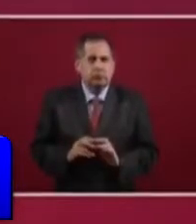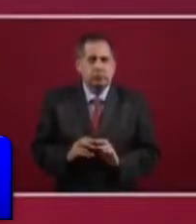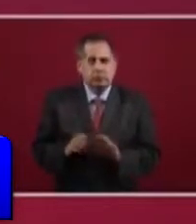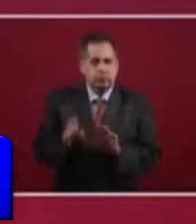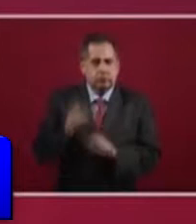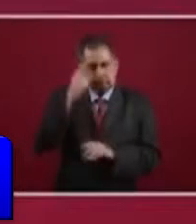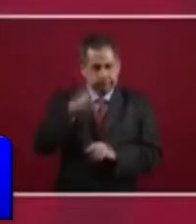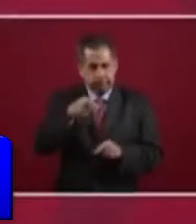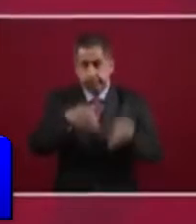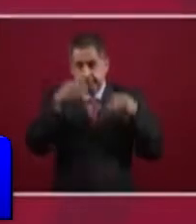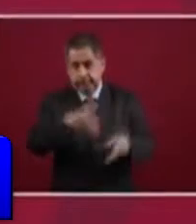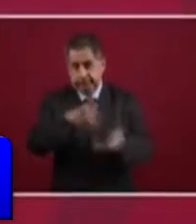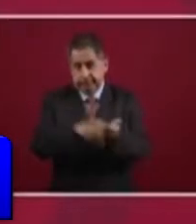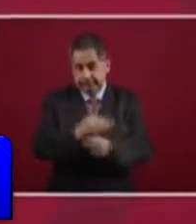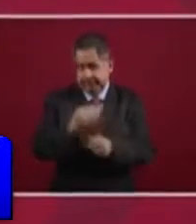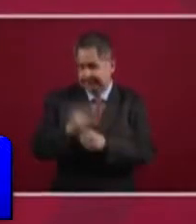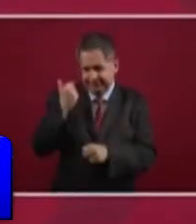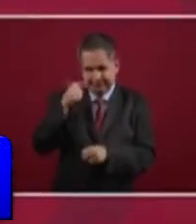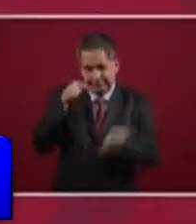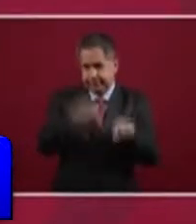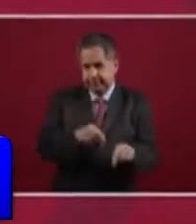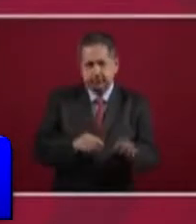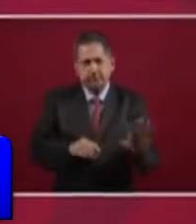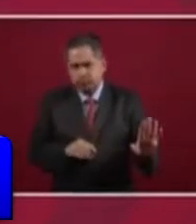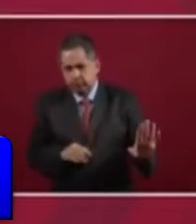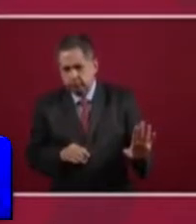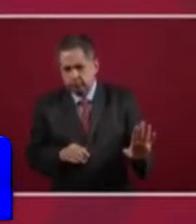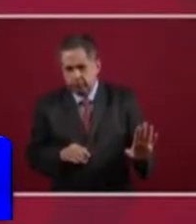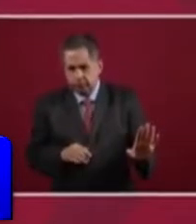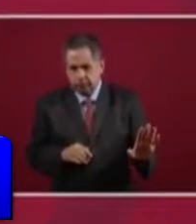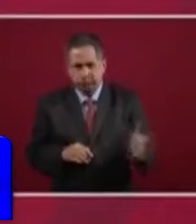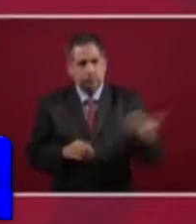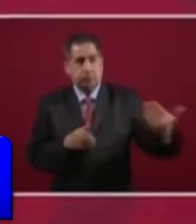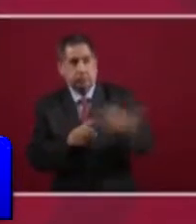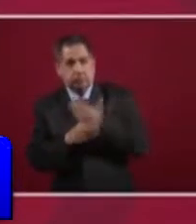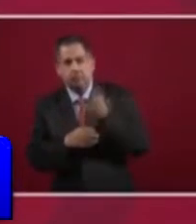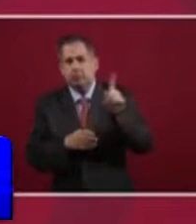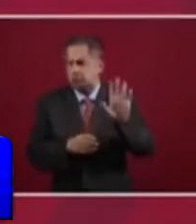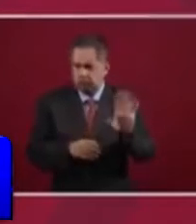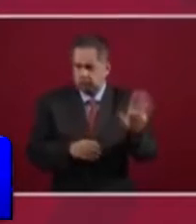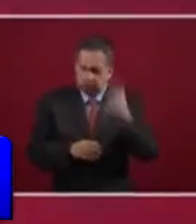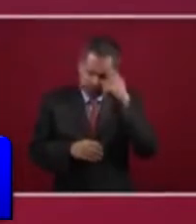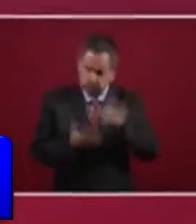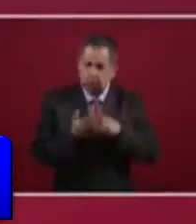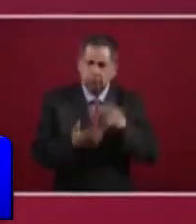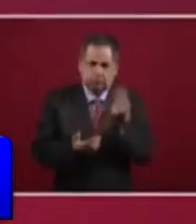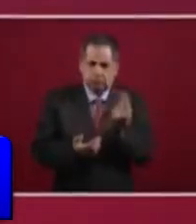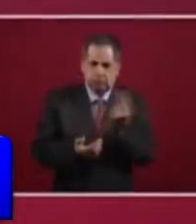para atender estos casos de la intervención de un